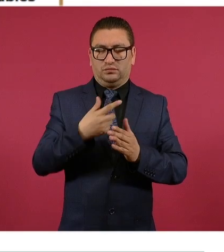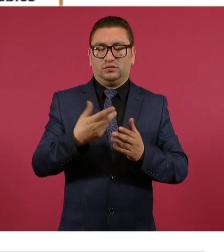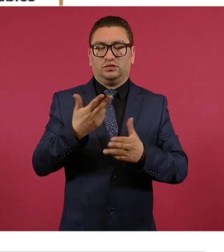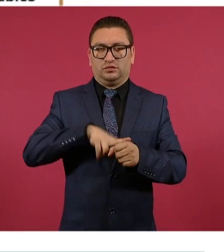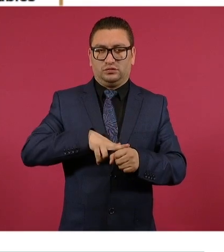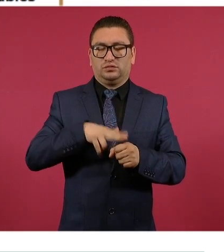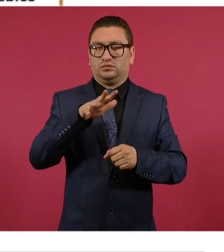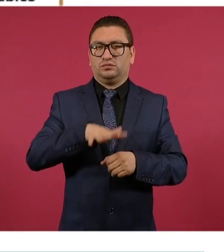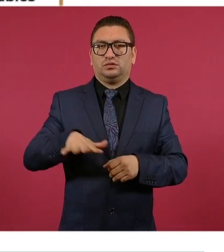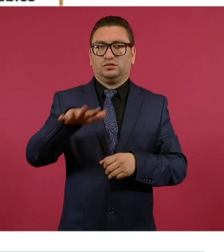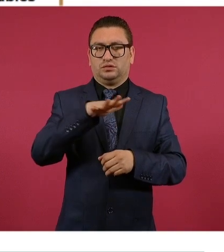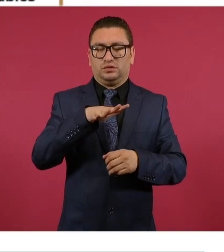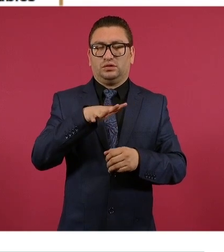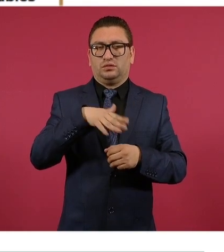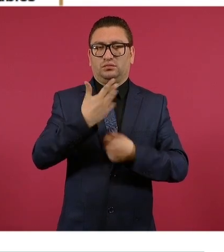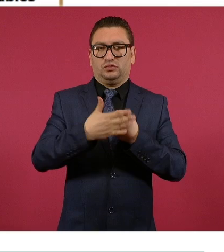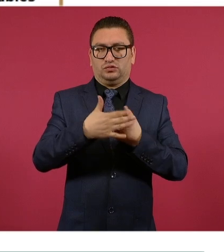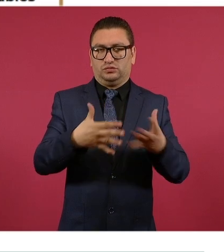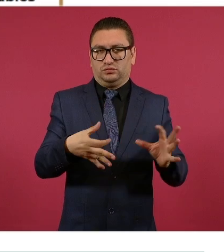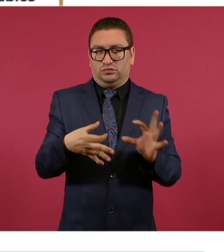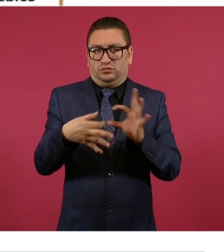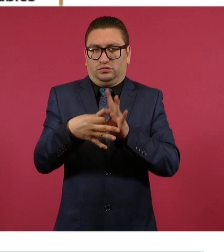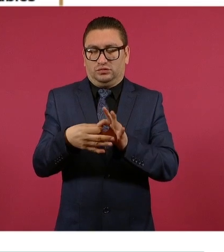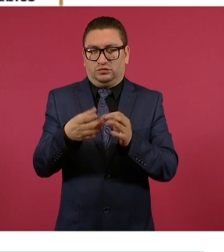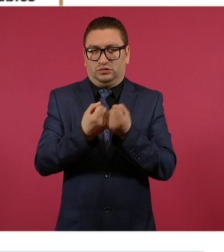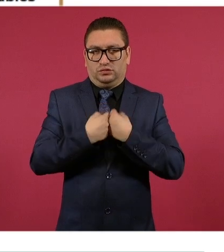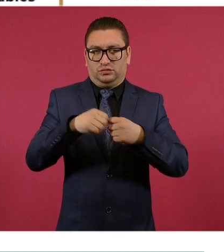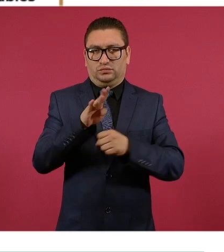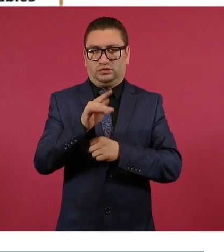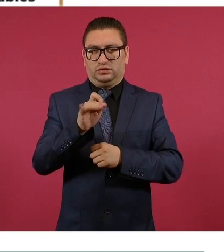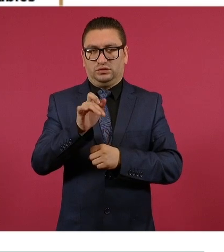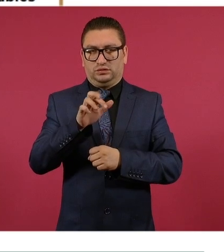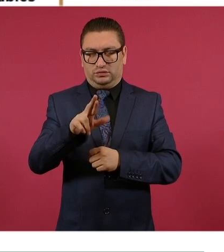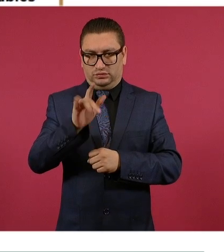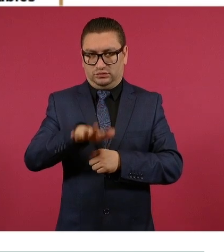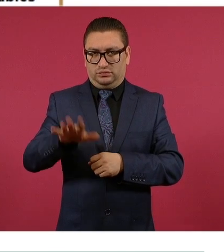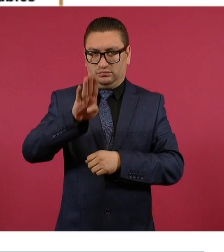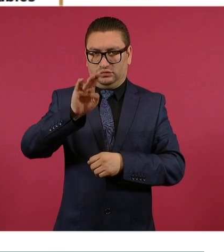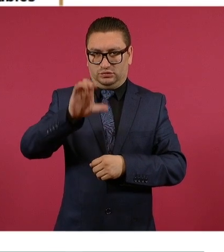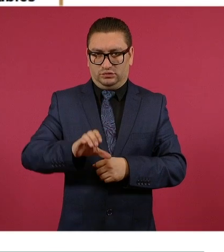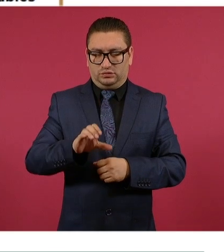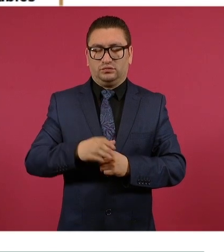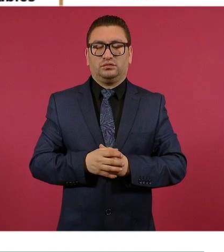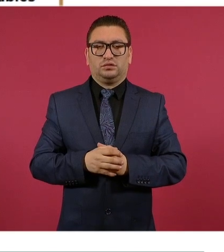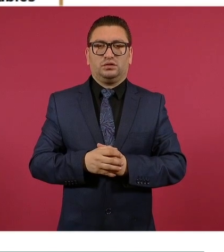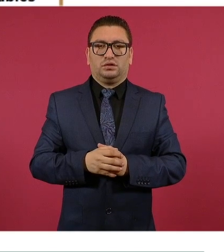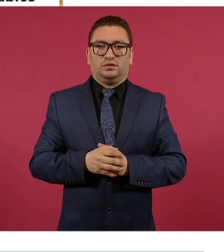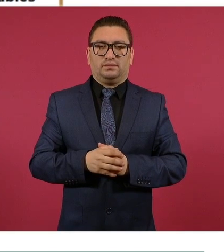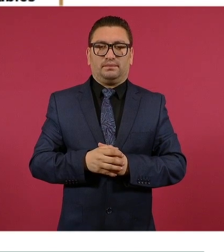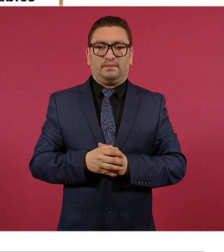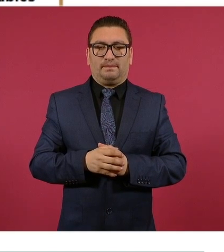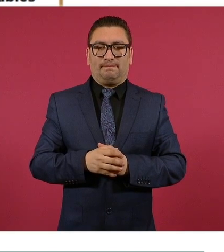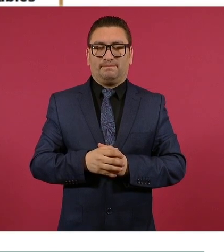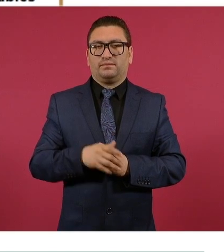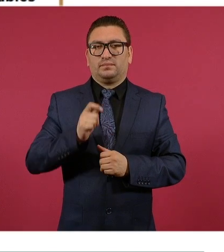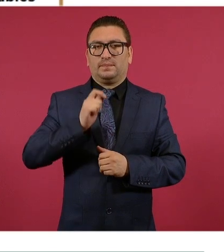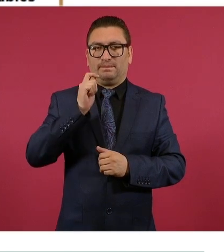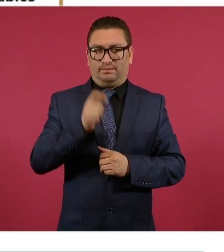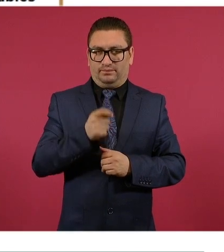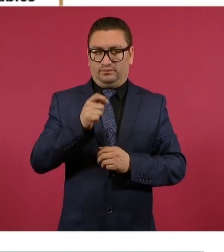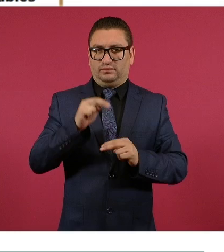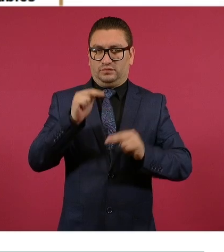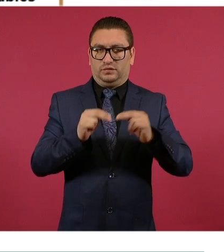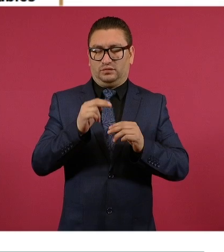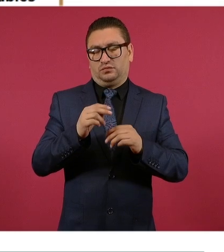hospitales que van a pasar o que están pasando a IMSS Bienestar ya en Baja California, y lo que ha implicado también un incremento